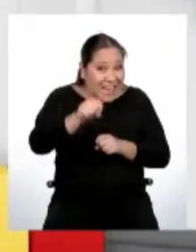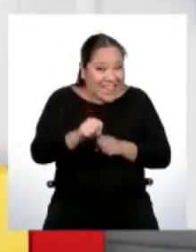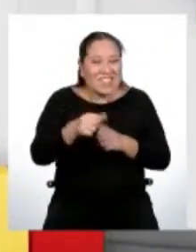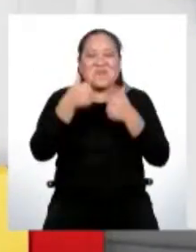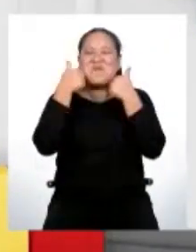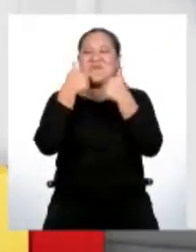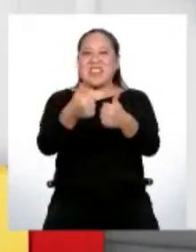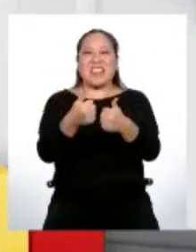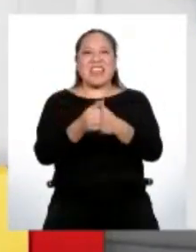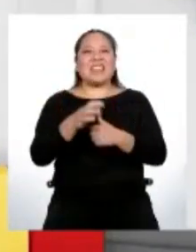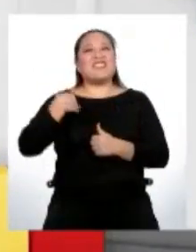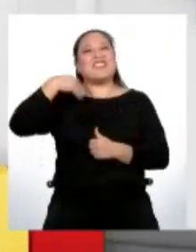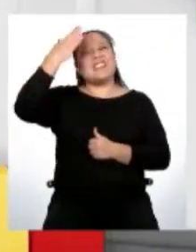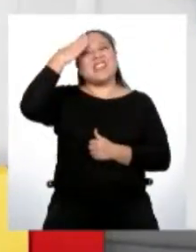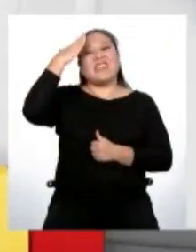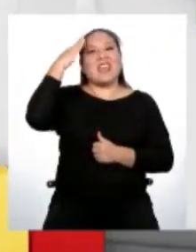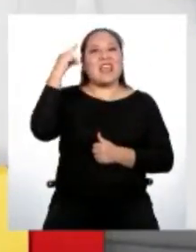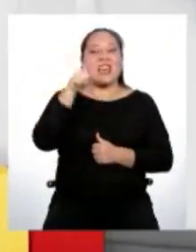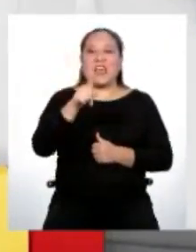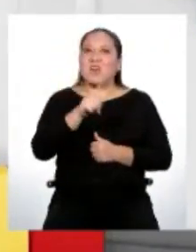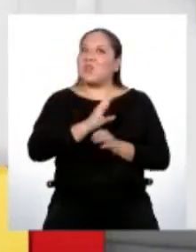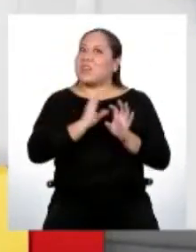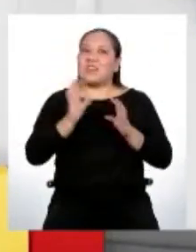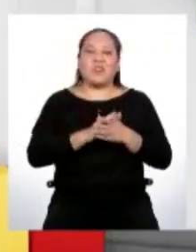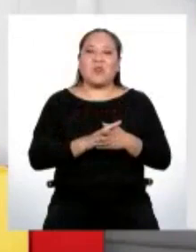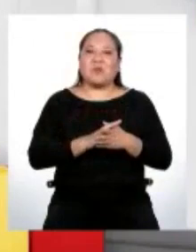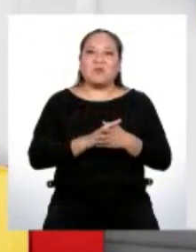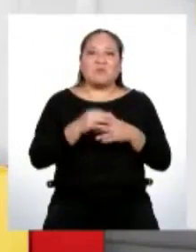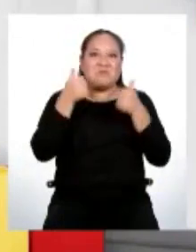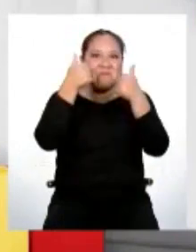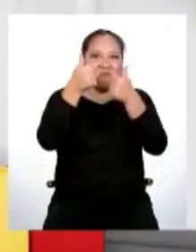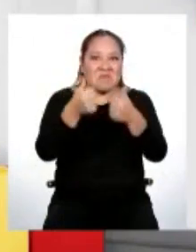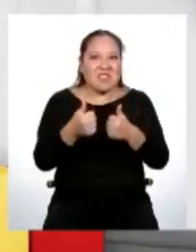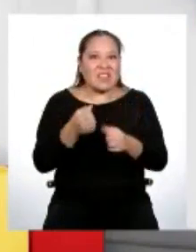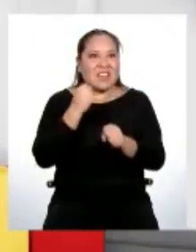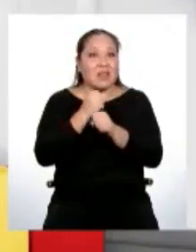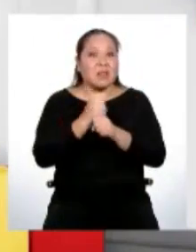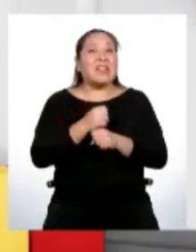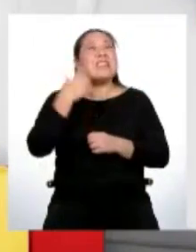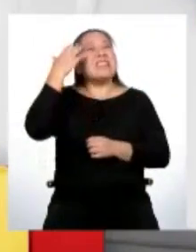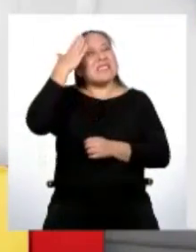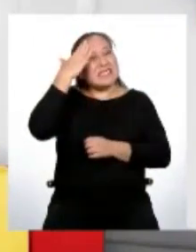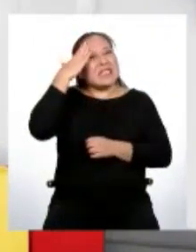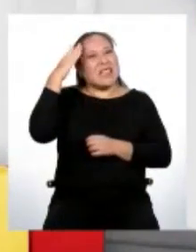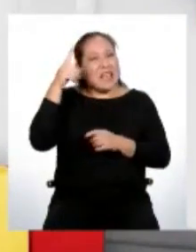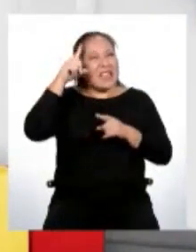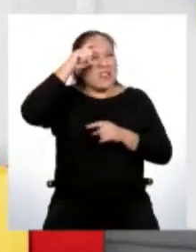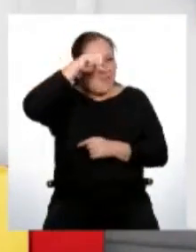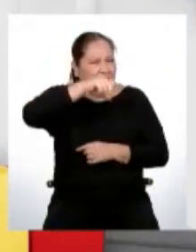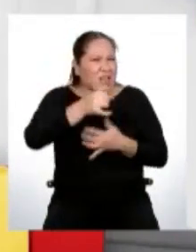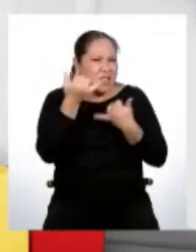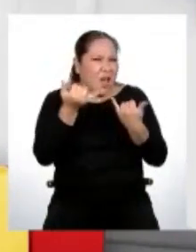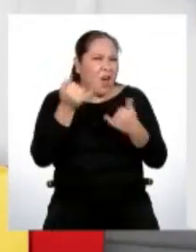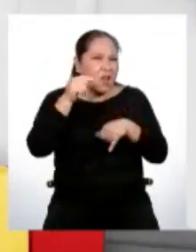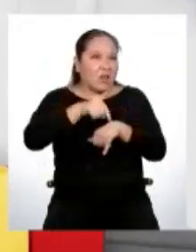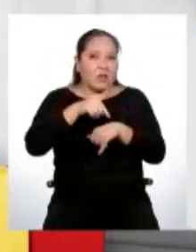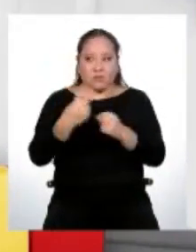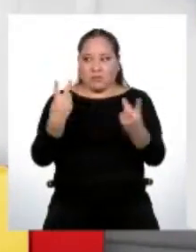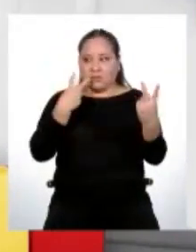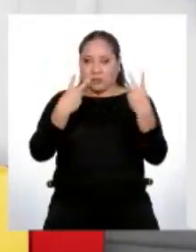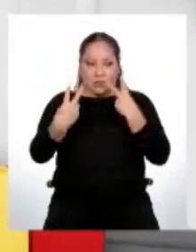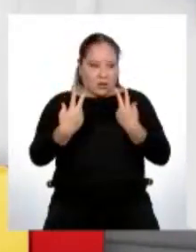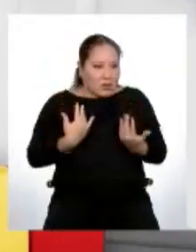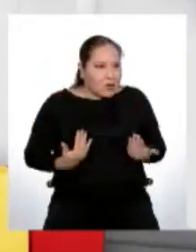¡Excelente! Sabía que no me decepcionarían. Yo sé que las circunstancias son difíciles para todos y todas. Mírenme a mí.